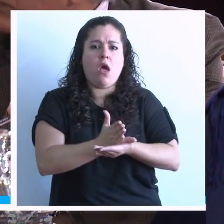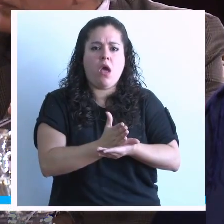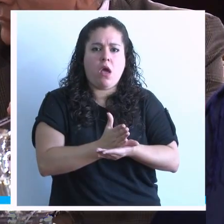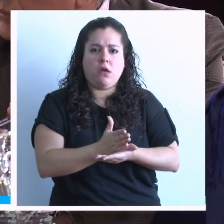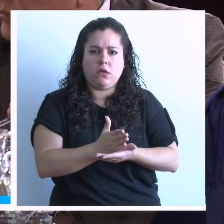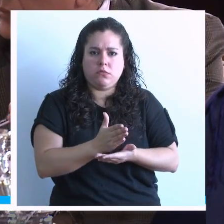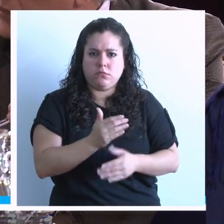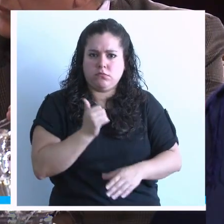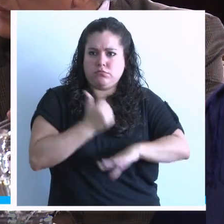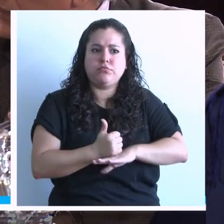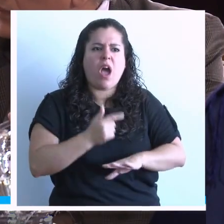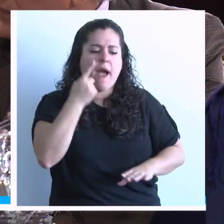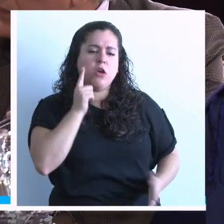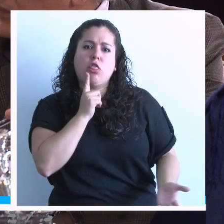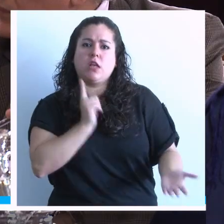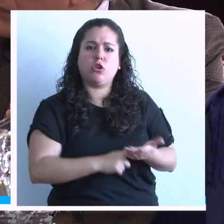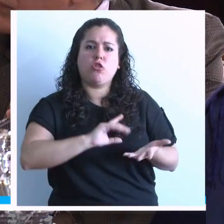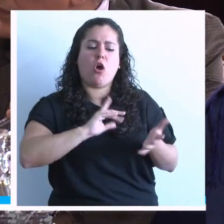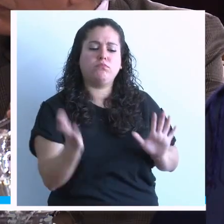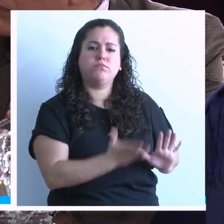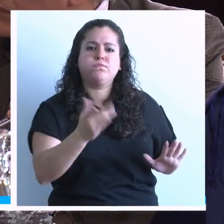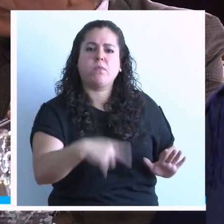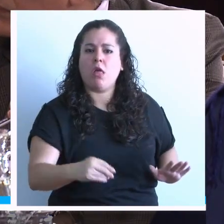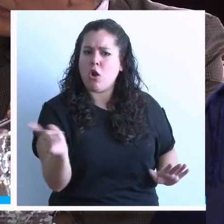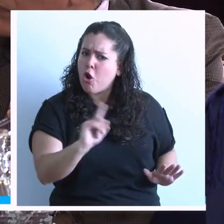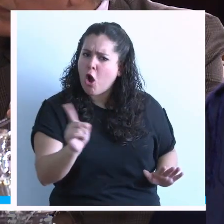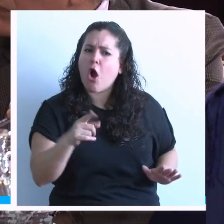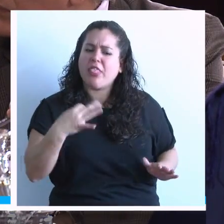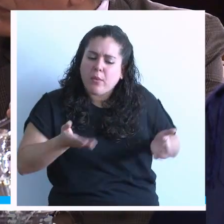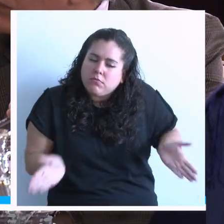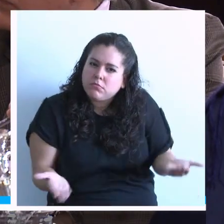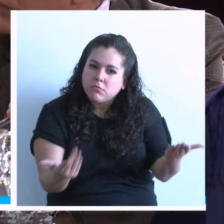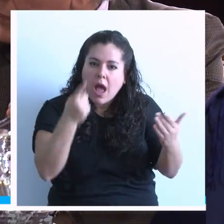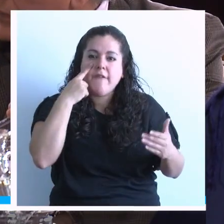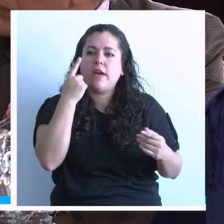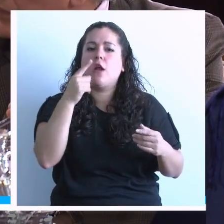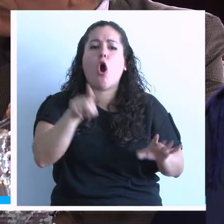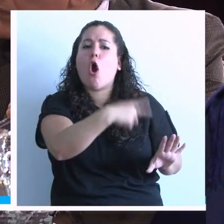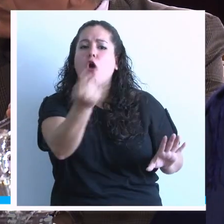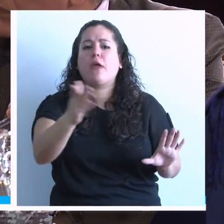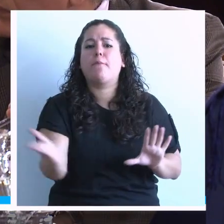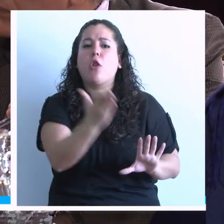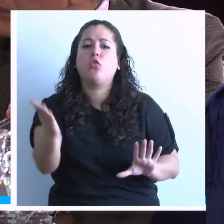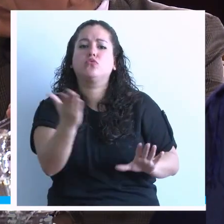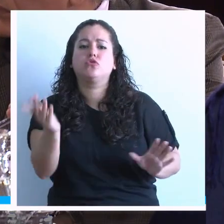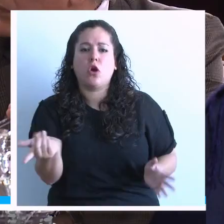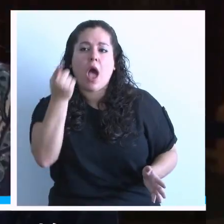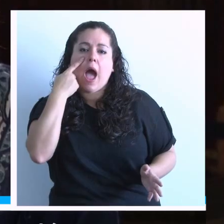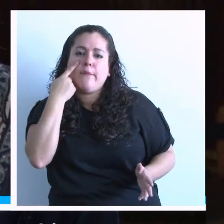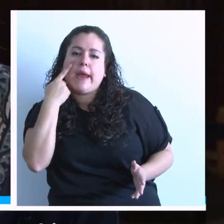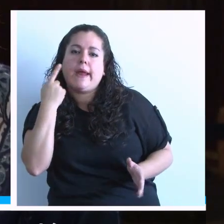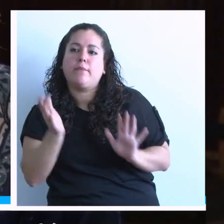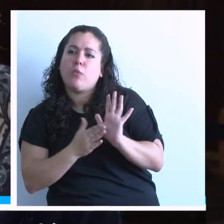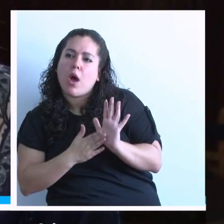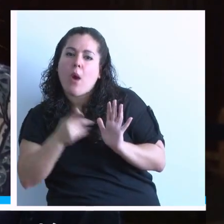imponer, sino de estimular determinado tipo de producción y en todo caso desestimular otro tipo de producción o regularla o